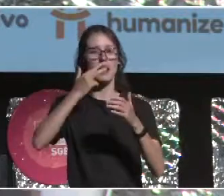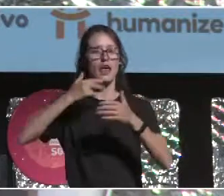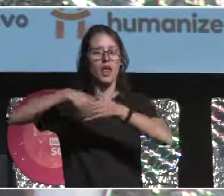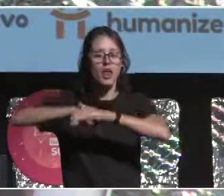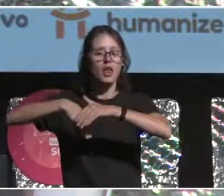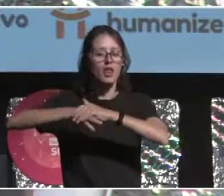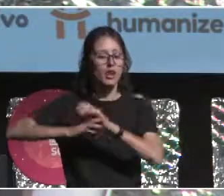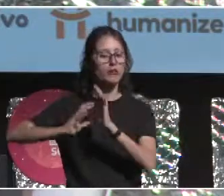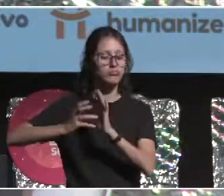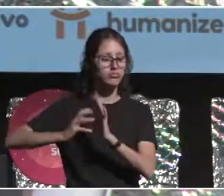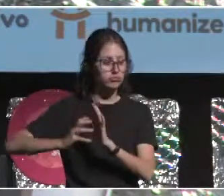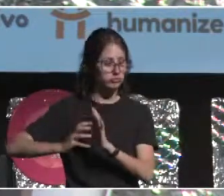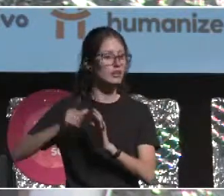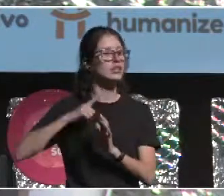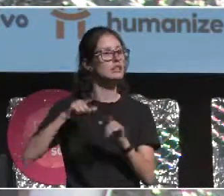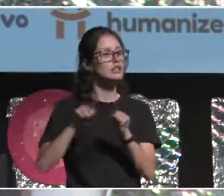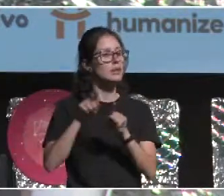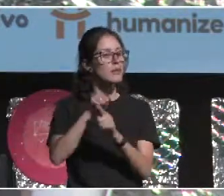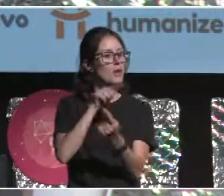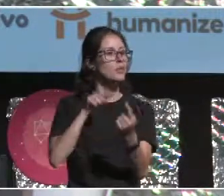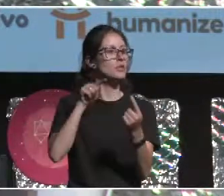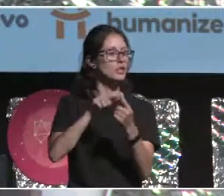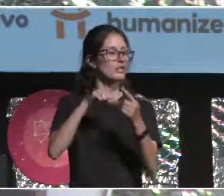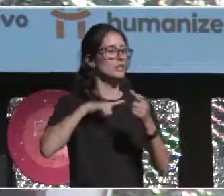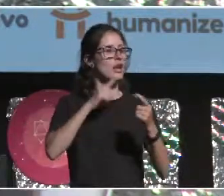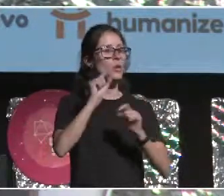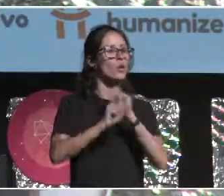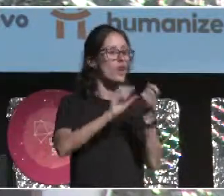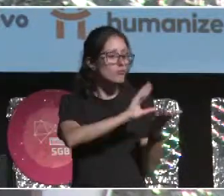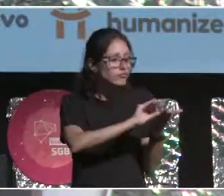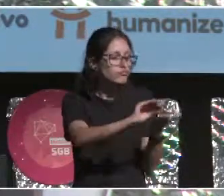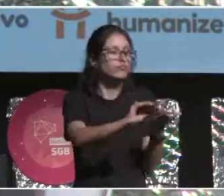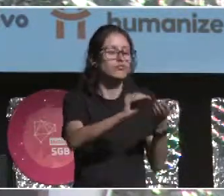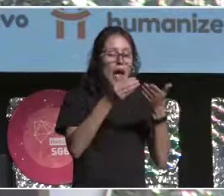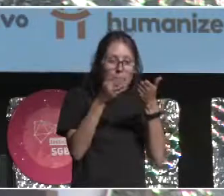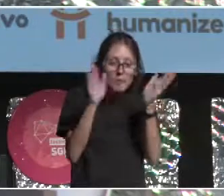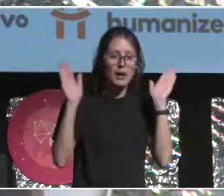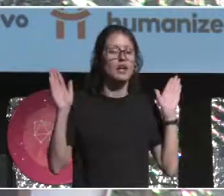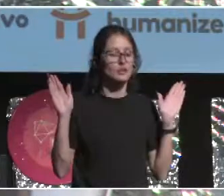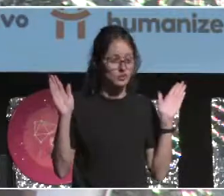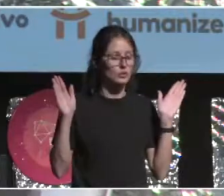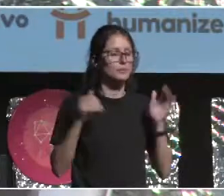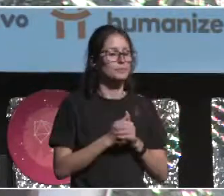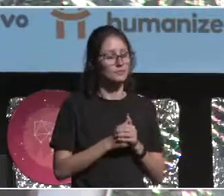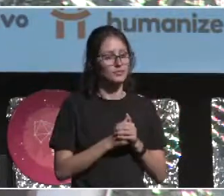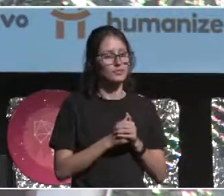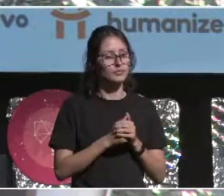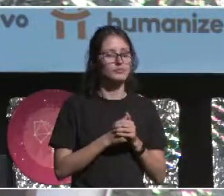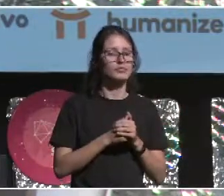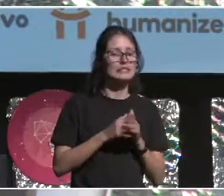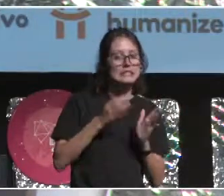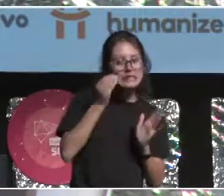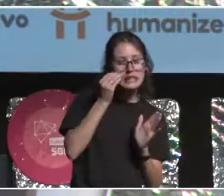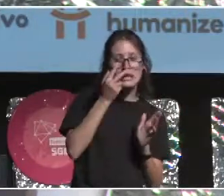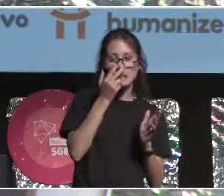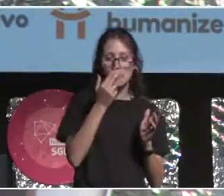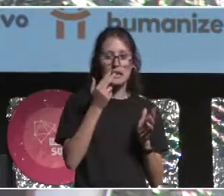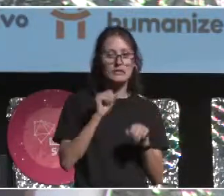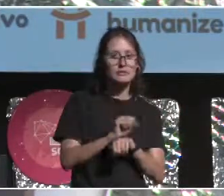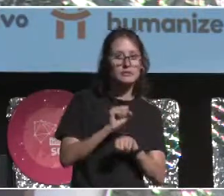objetivos también que tiene los datos abiertos, que yo también le esté dando respuesta a esas demandas de